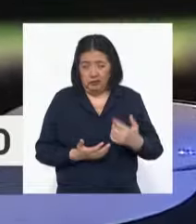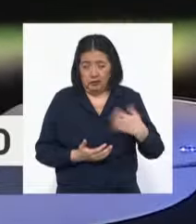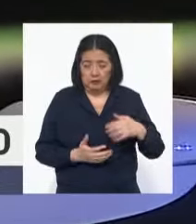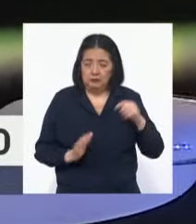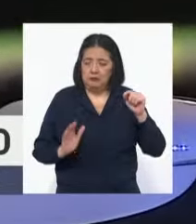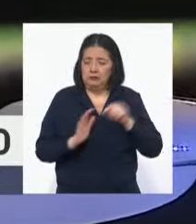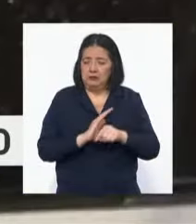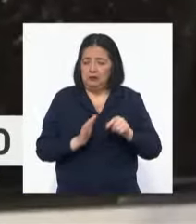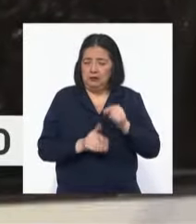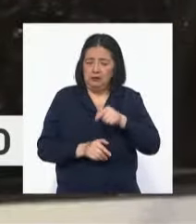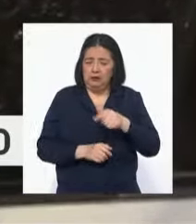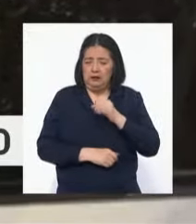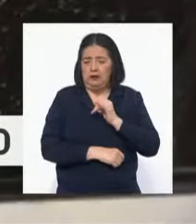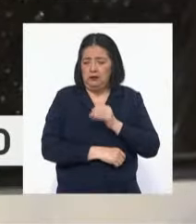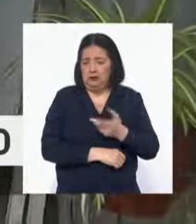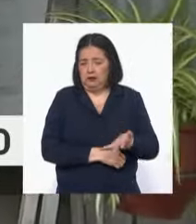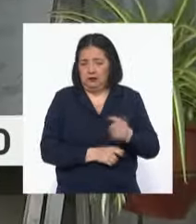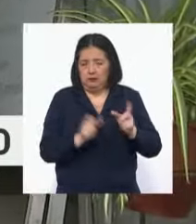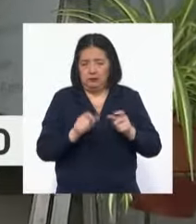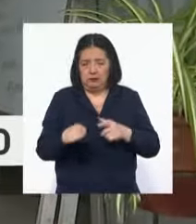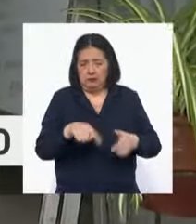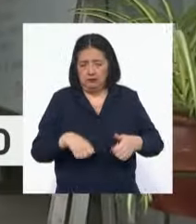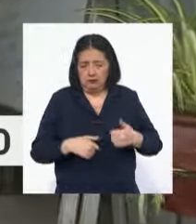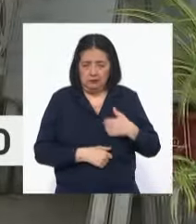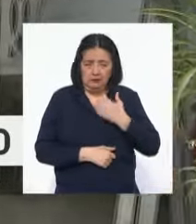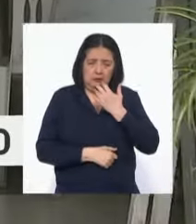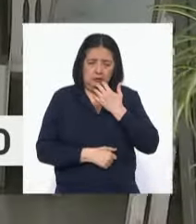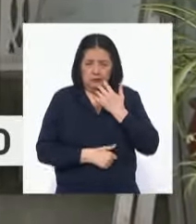homicidio alerta a los vecinos.